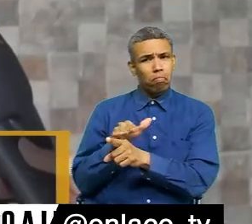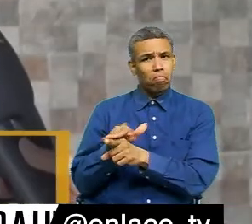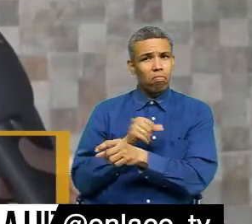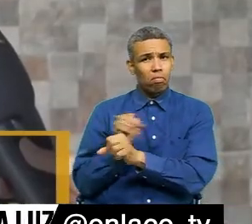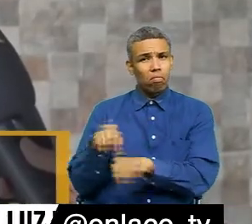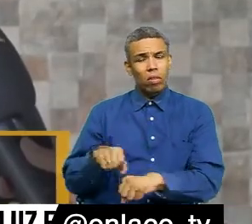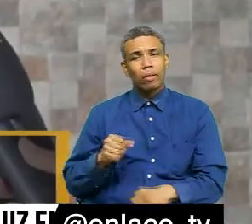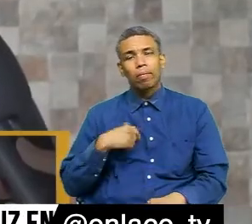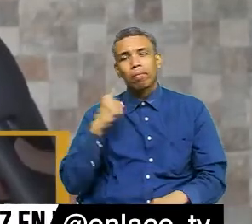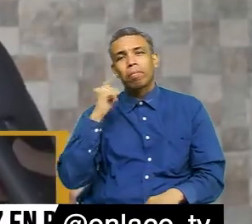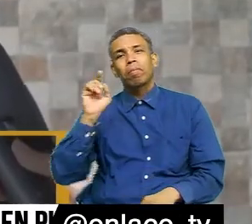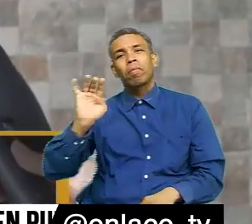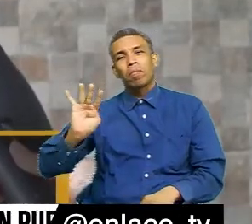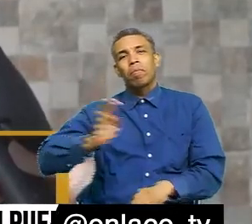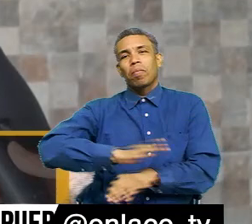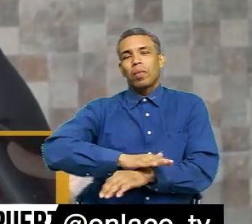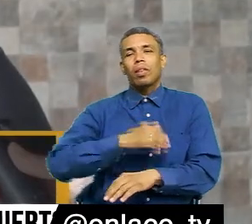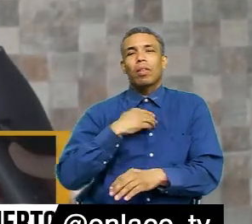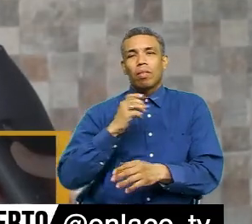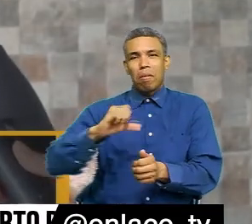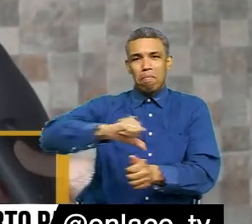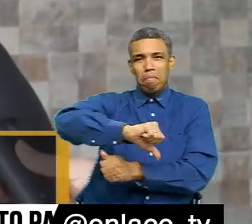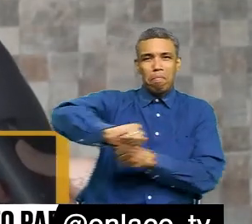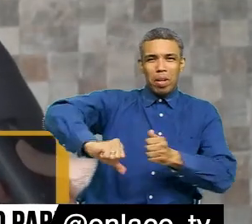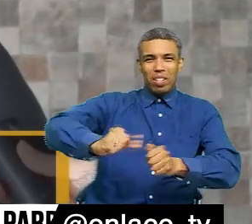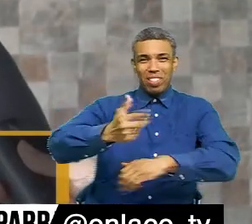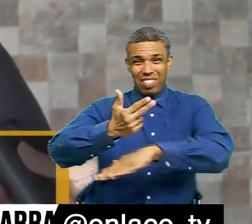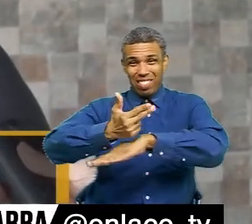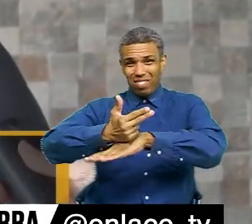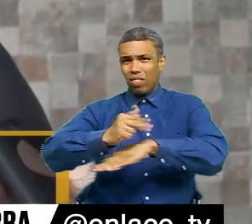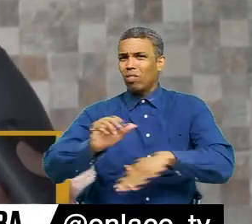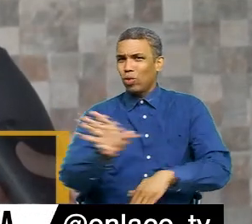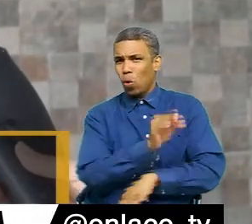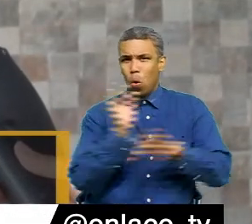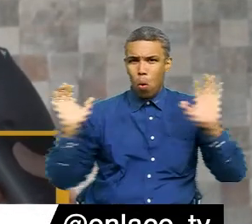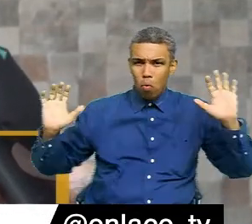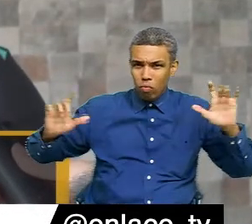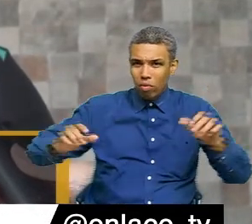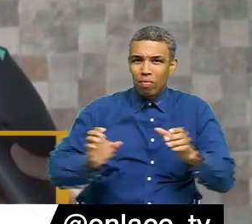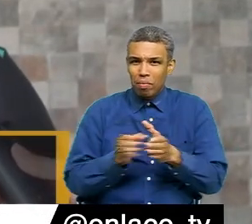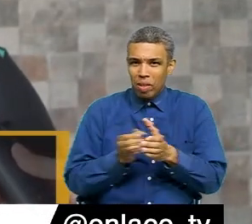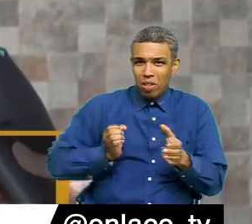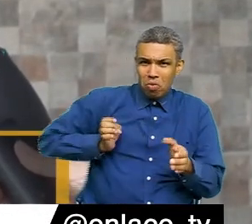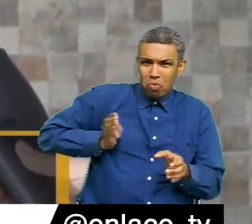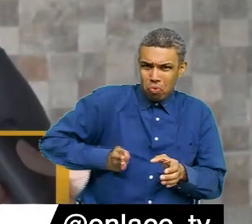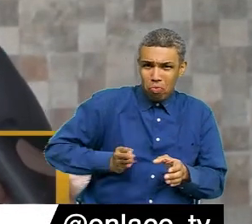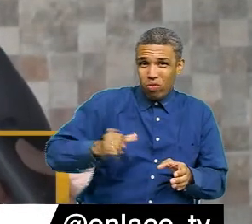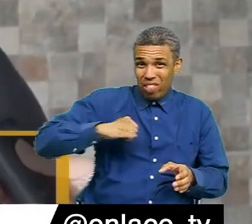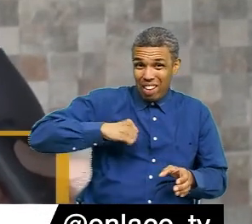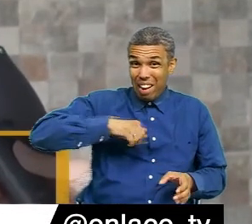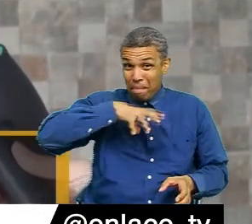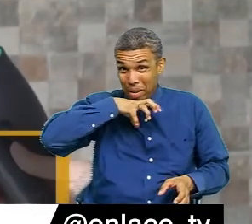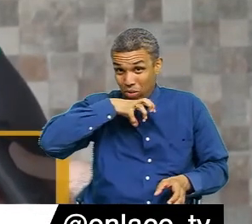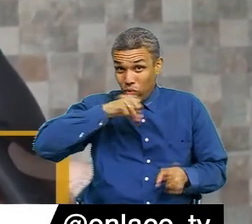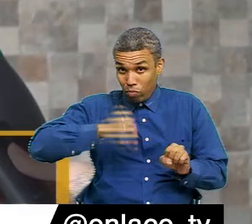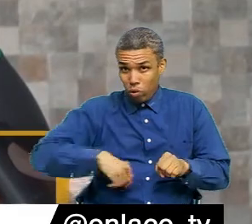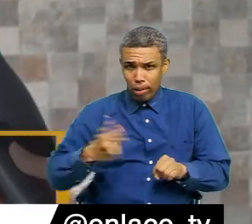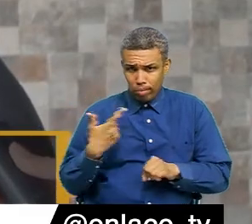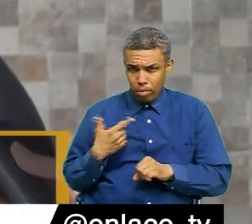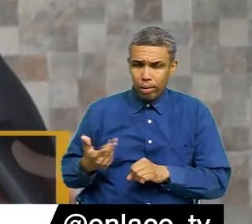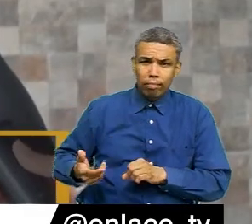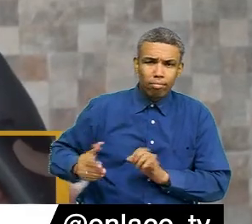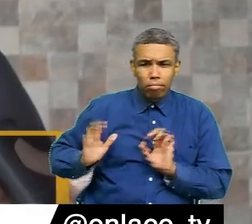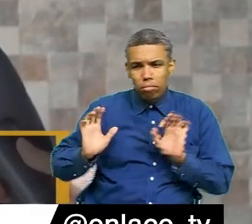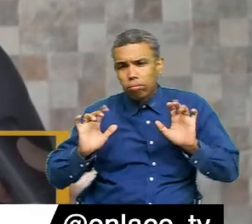4 de la tarde, Parque Descabezado, estaremos reunidos todos los del club e invitados a todos también, comunidad, así tenga,